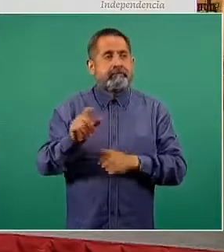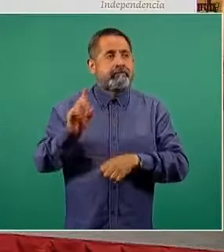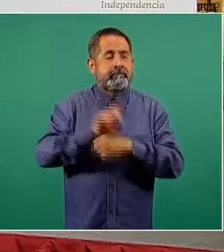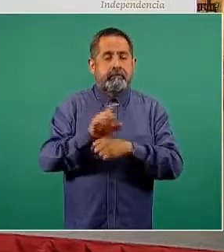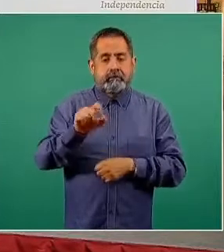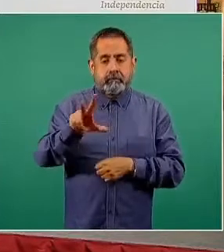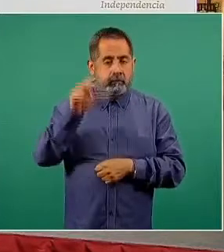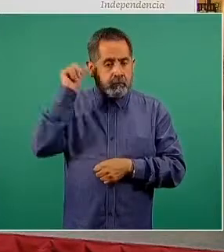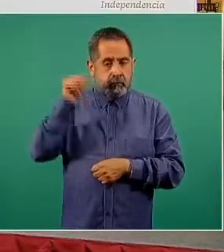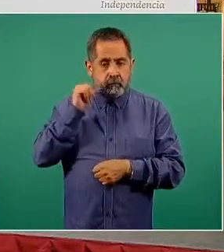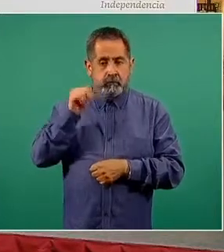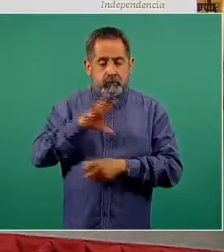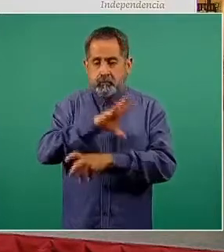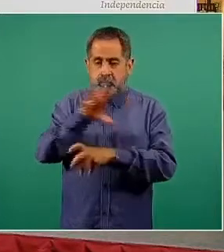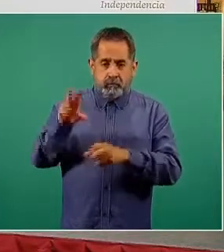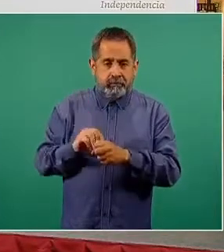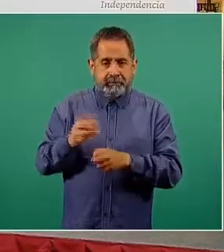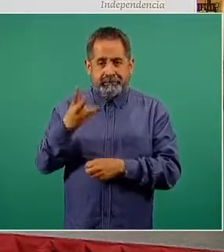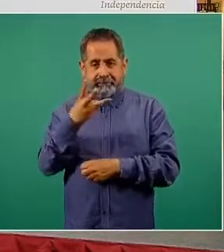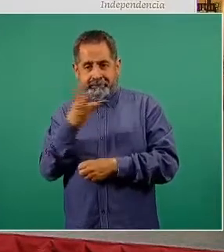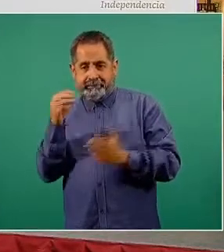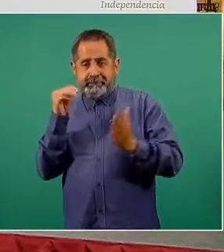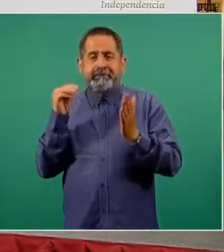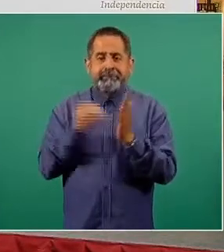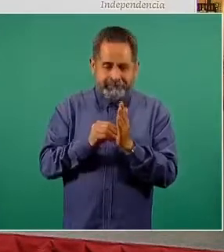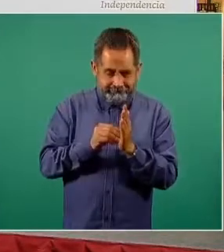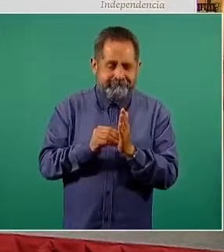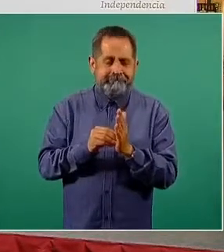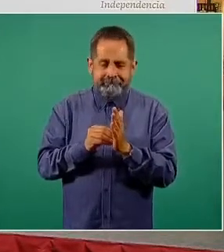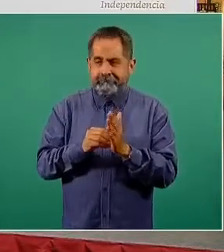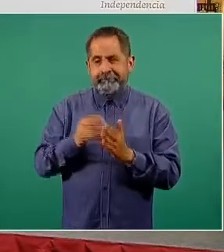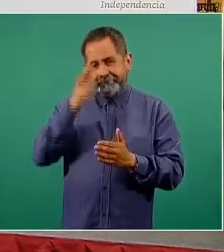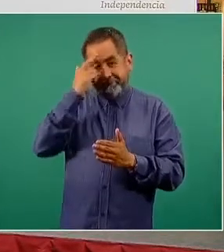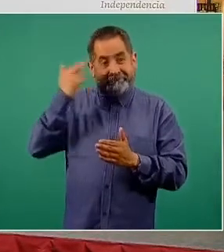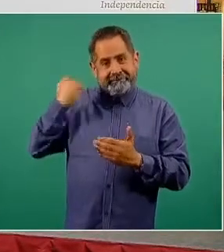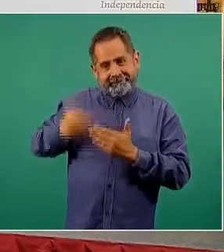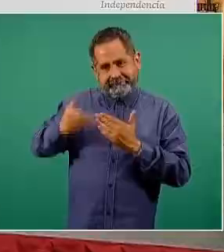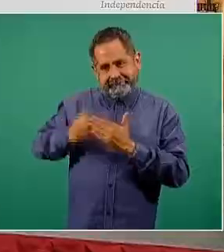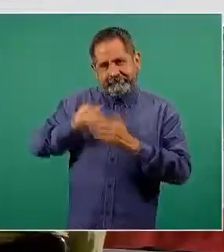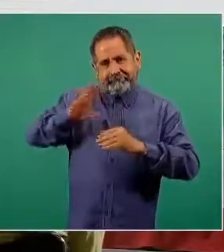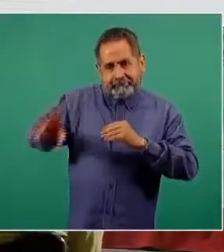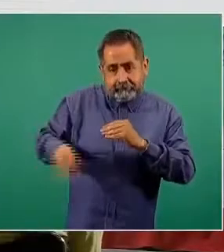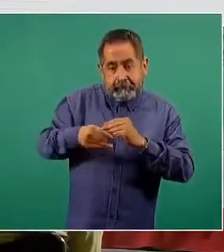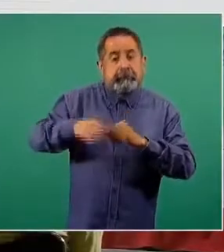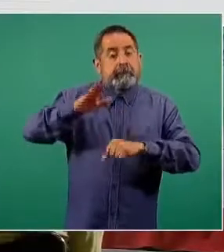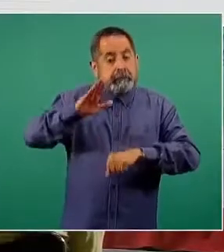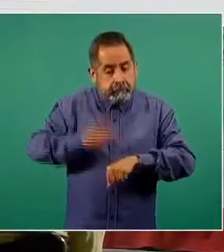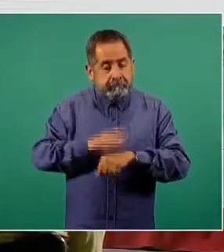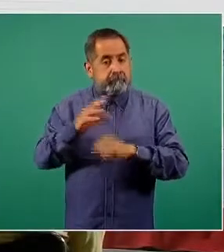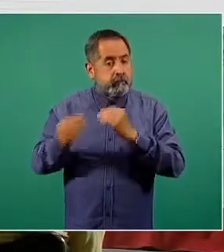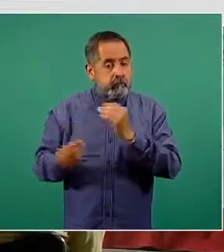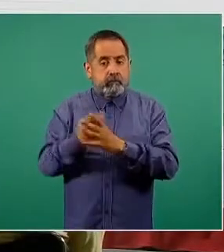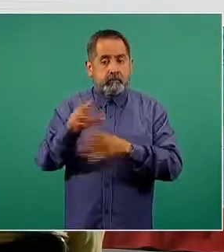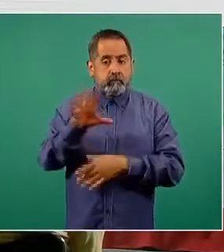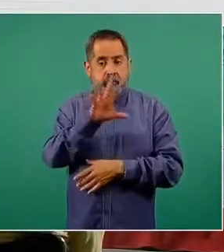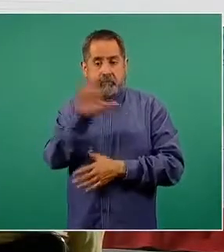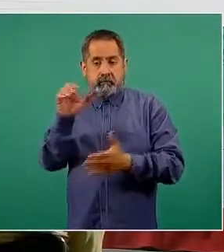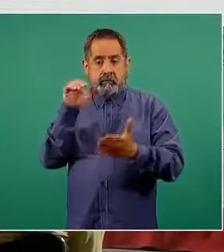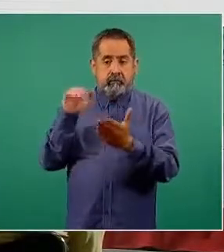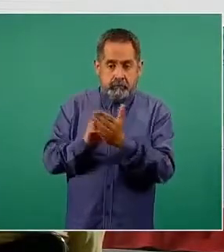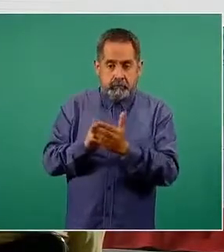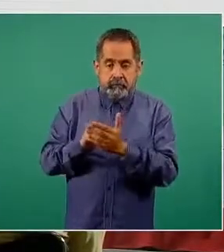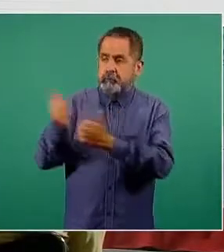28 de abril las 300,000 segundas dosis que estaban pendientes, más 500,000 nuevas primeras